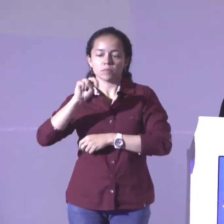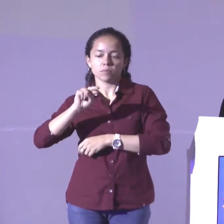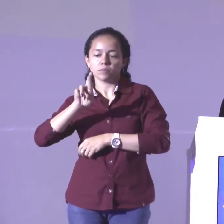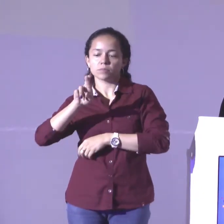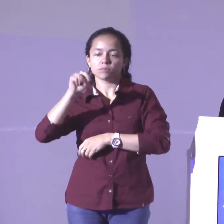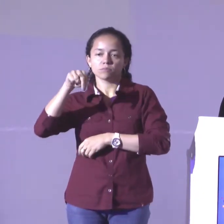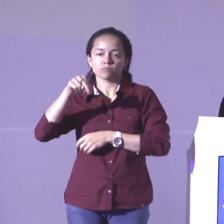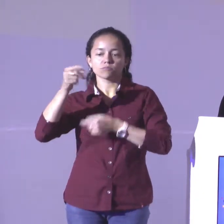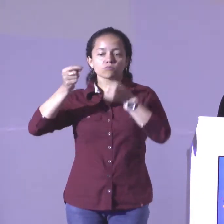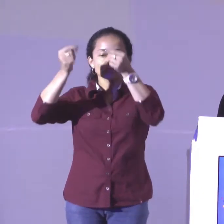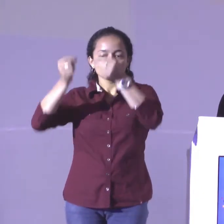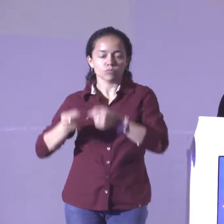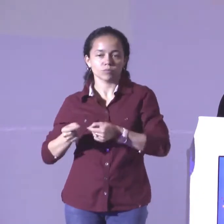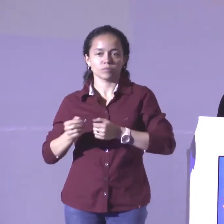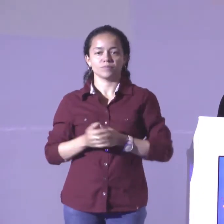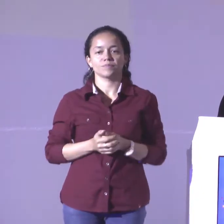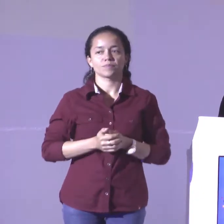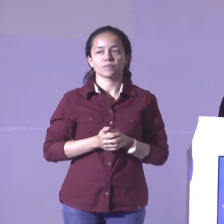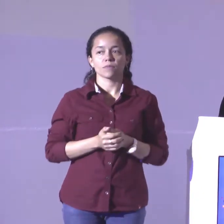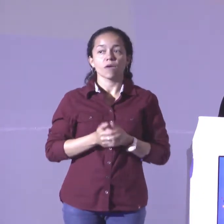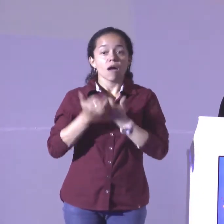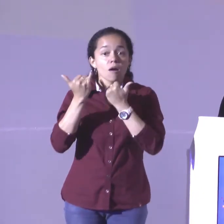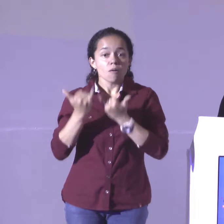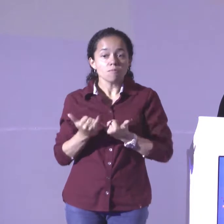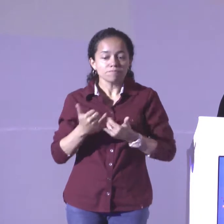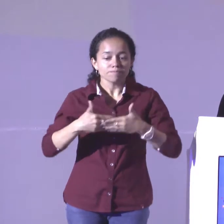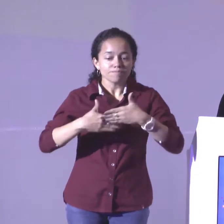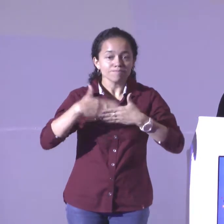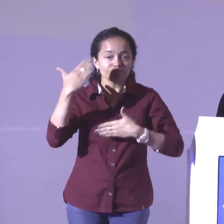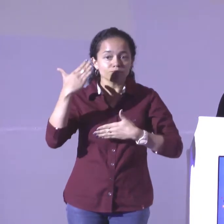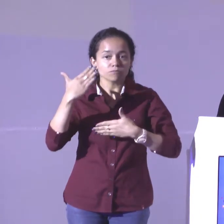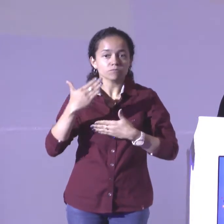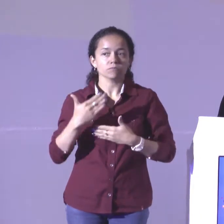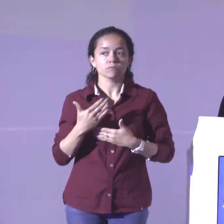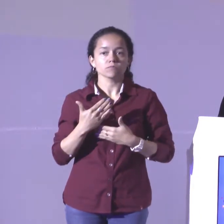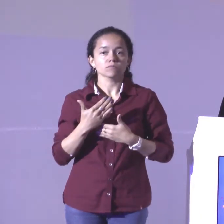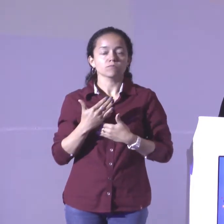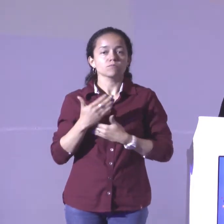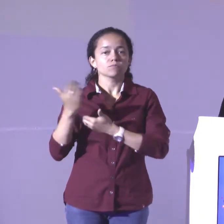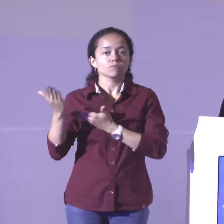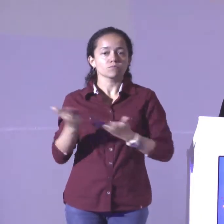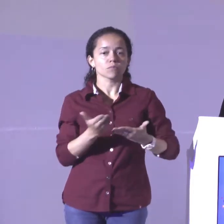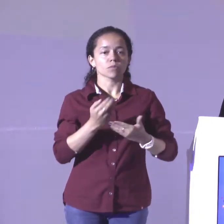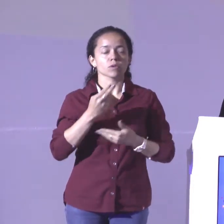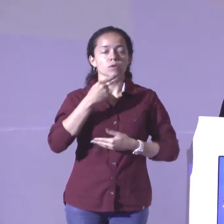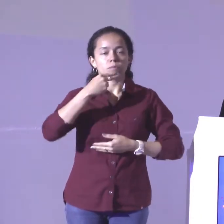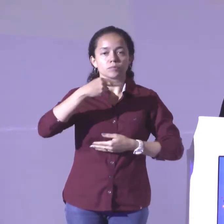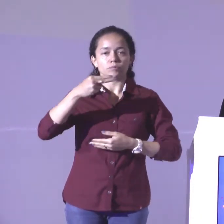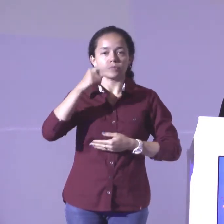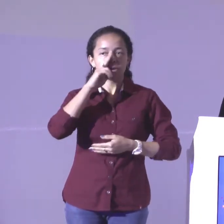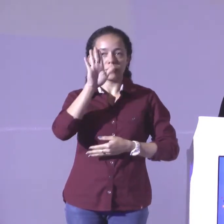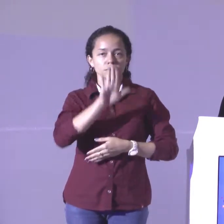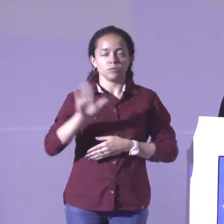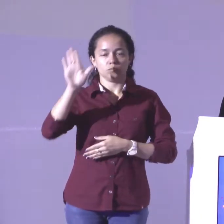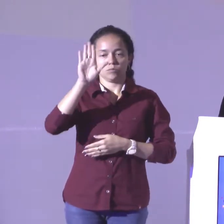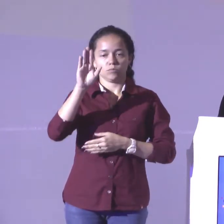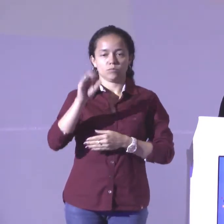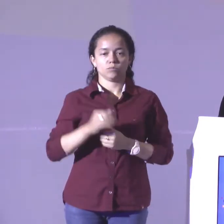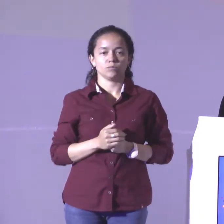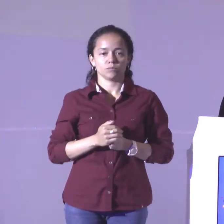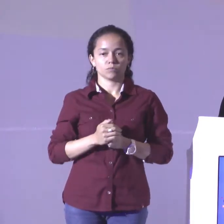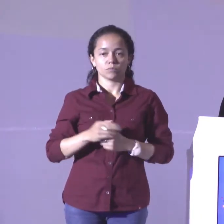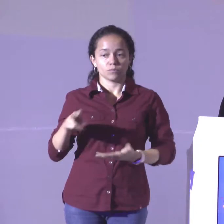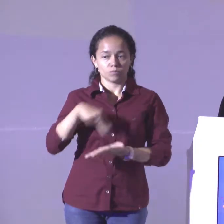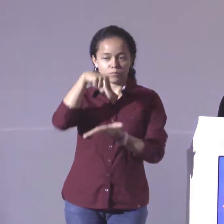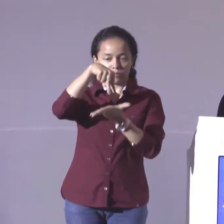Rinde Cuentas. A continuación, para iniciar, nos disponemos a escuchar el himno nacional de la República de Colombia. Por favor,